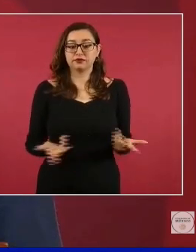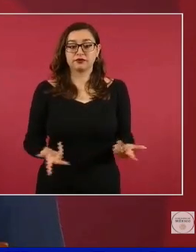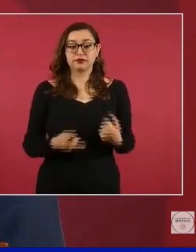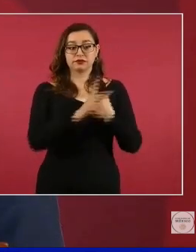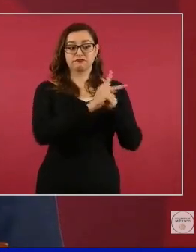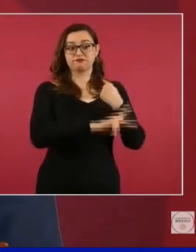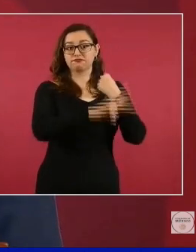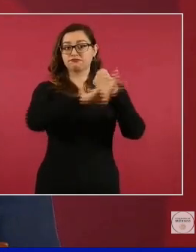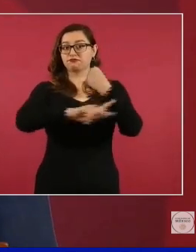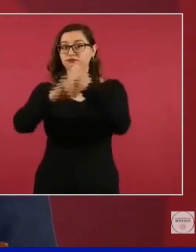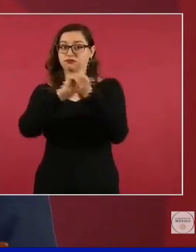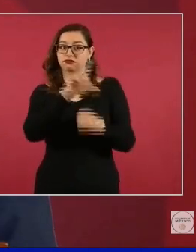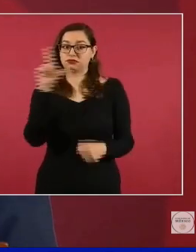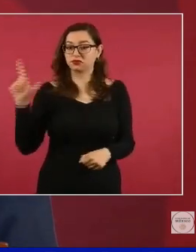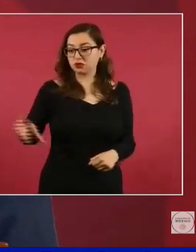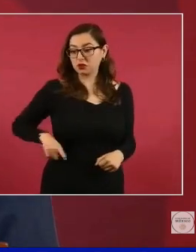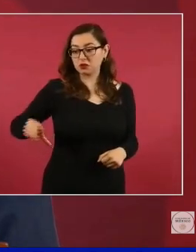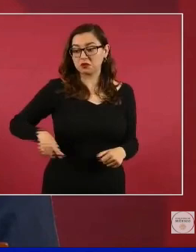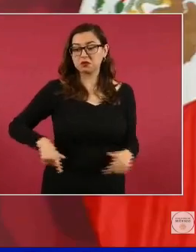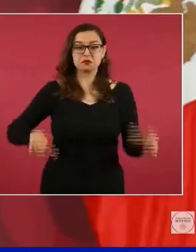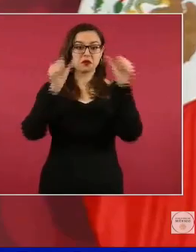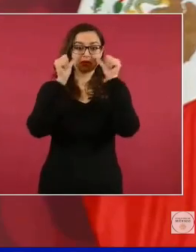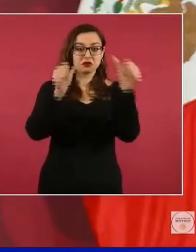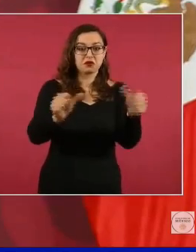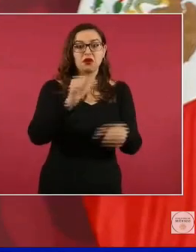ni de la ONU.